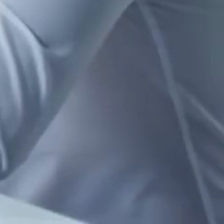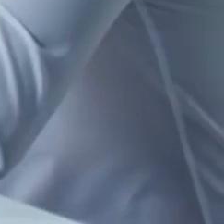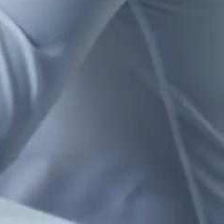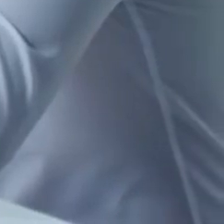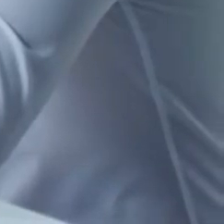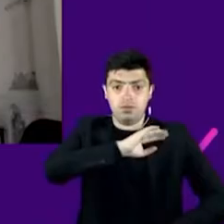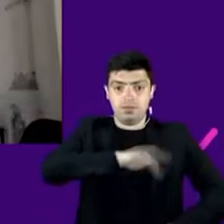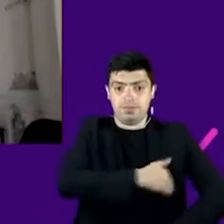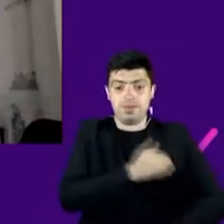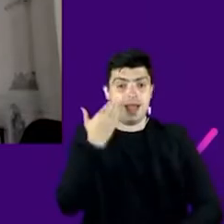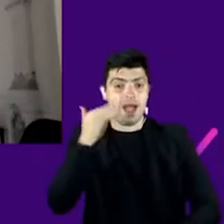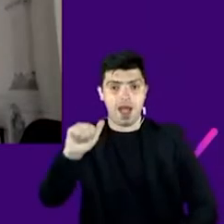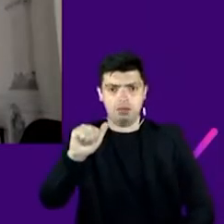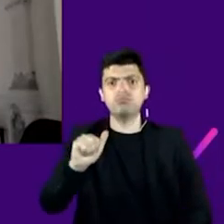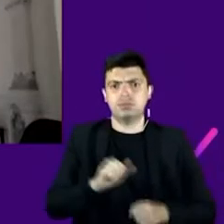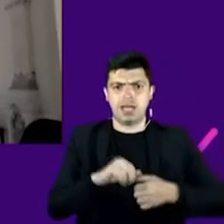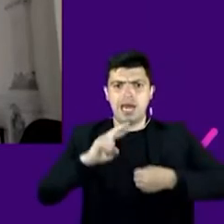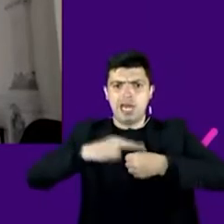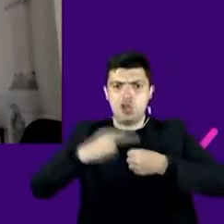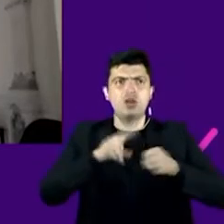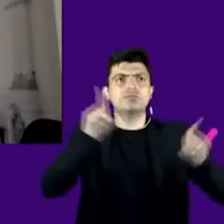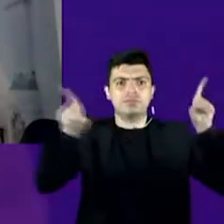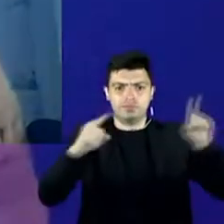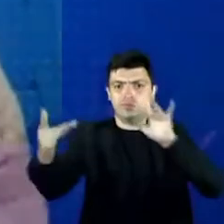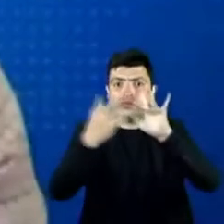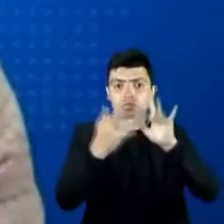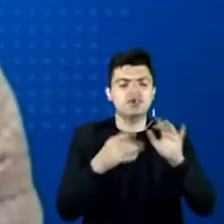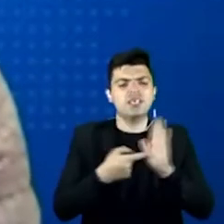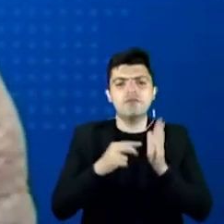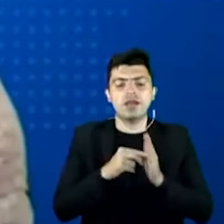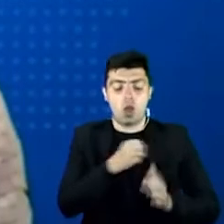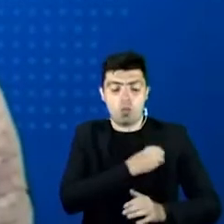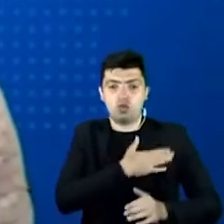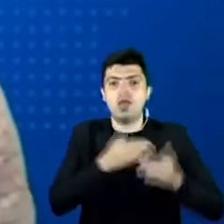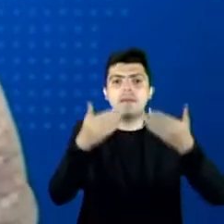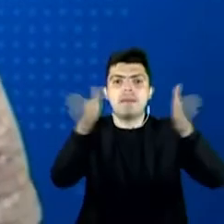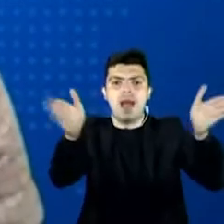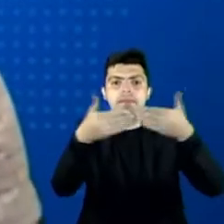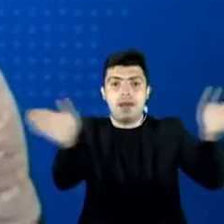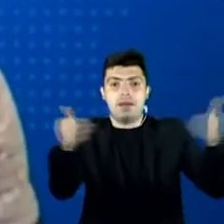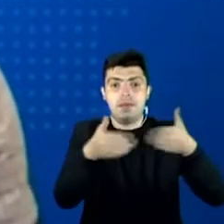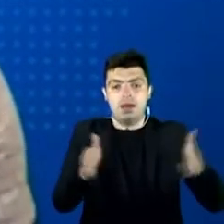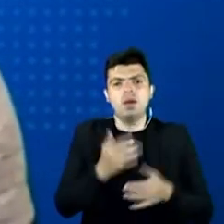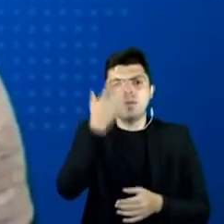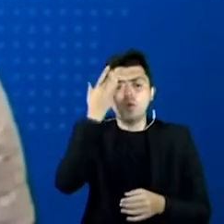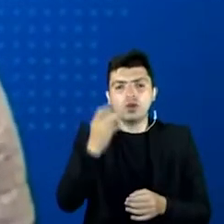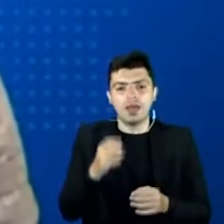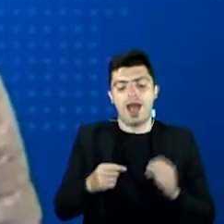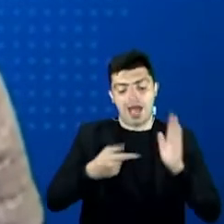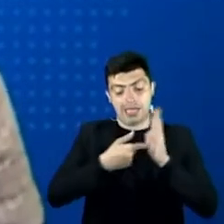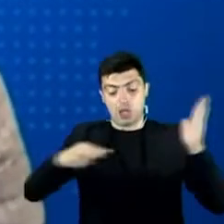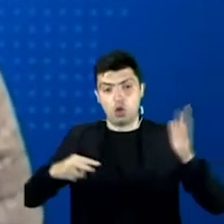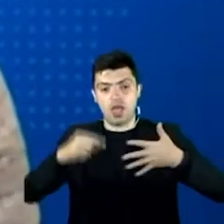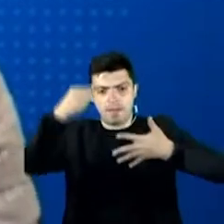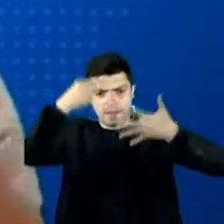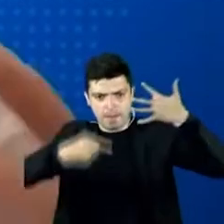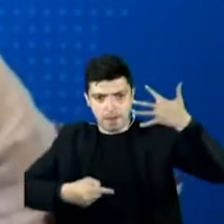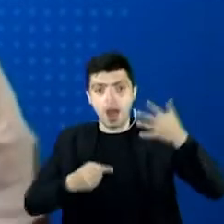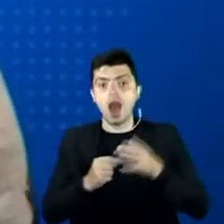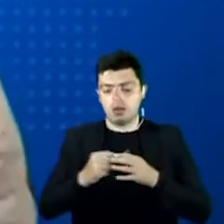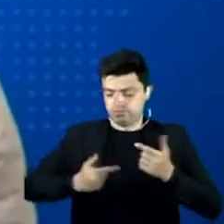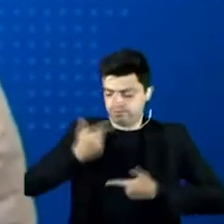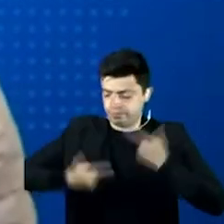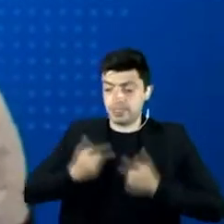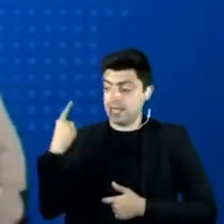está muy conectada con las regiones, en abrir estas oportunidades, porque las TIC, con la tecnología y el emprendimiento digital,